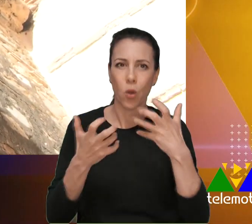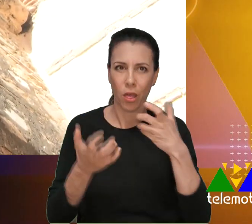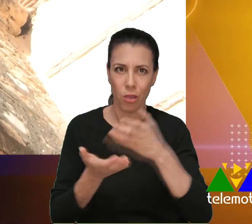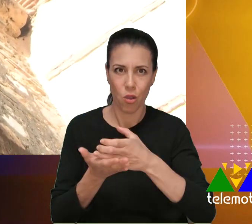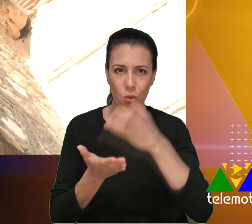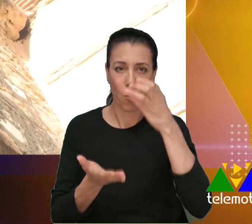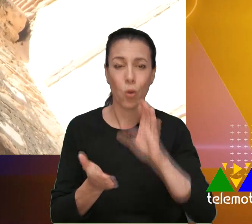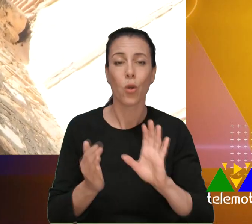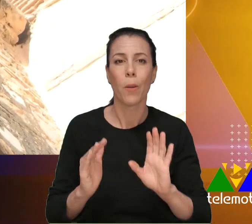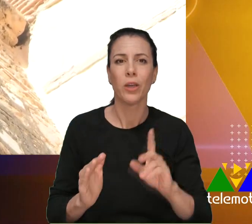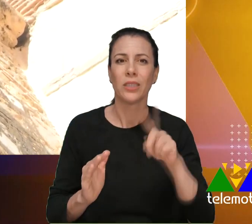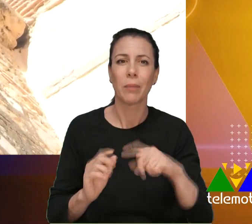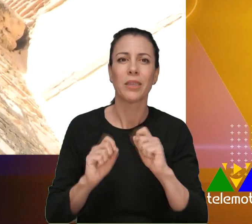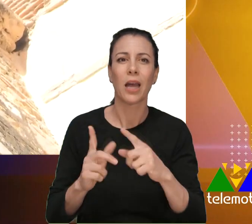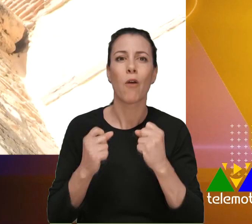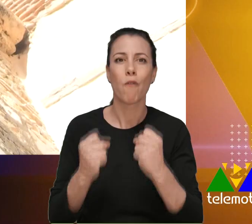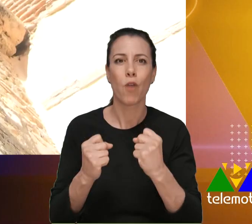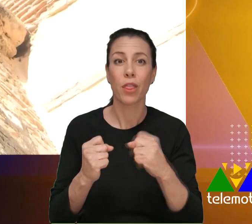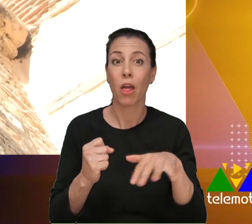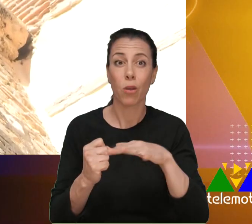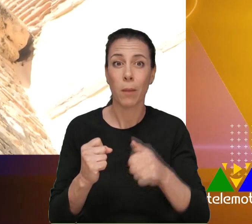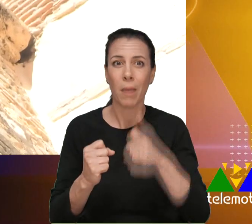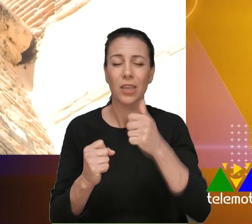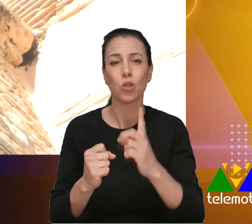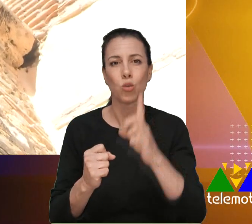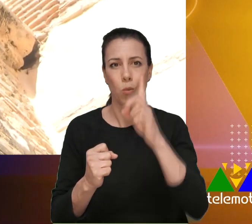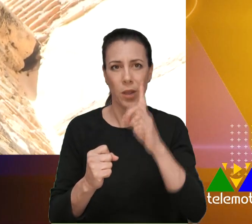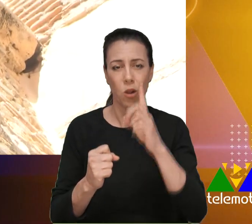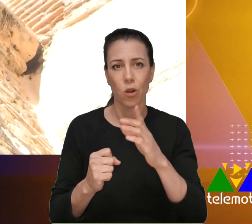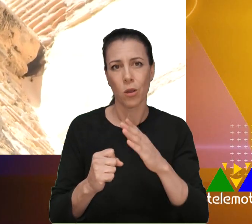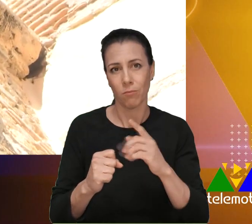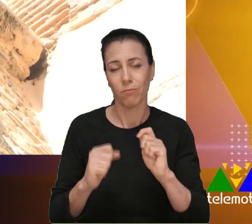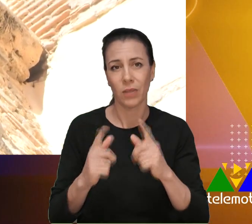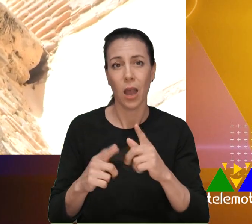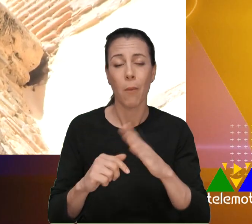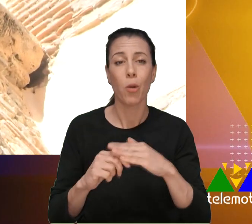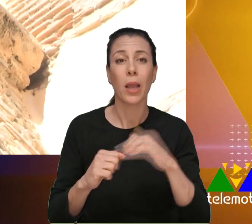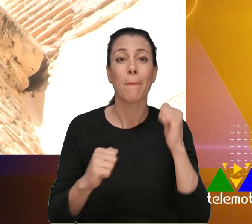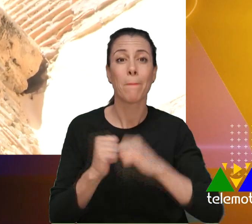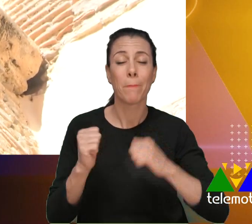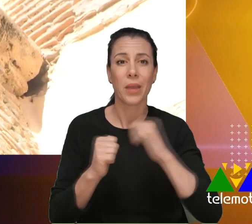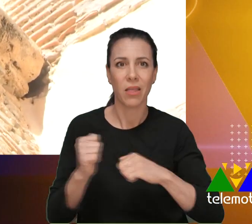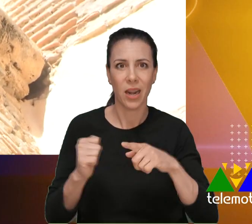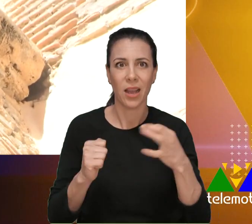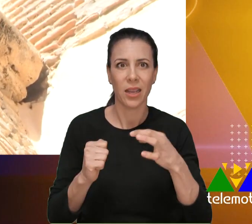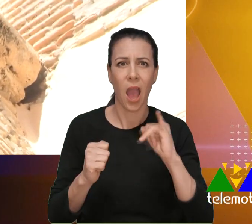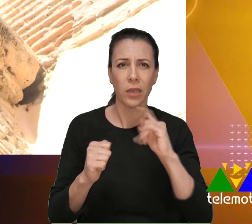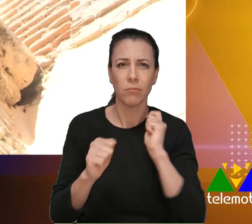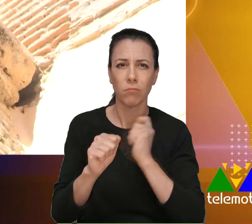y también darle un poco de fuerza a la parte superior, porque se le da un poco de fuerza con las piedras están